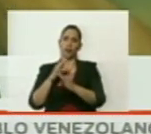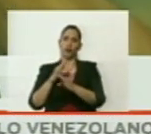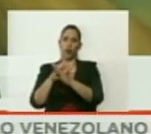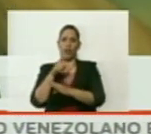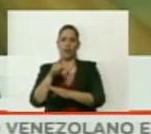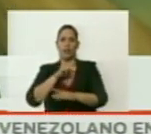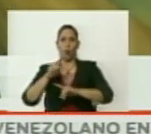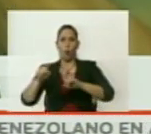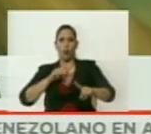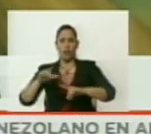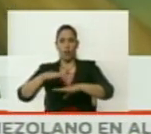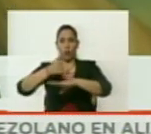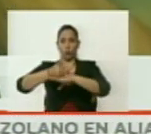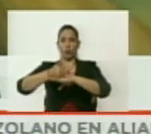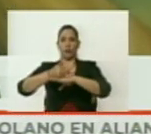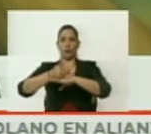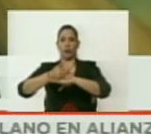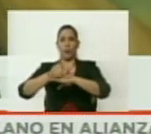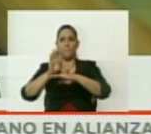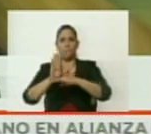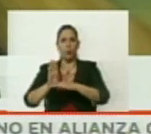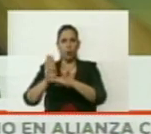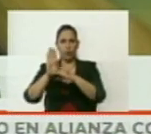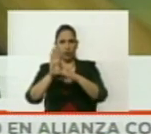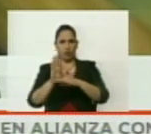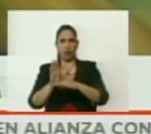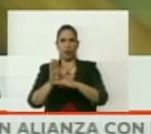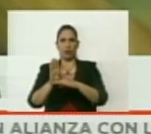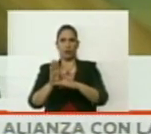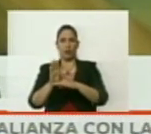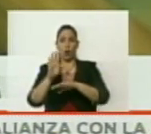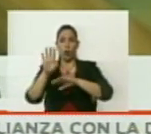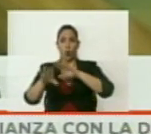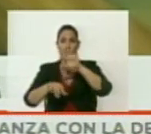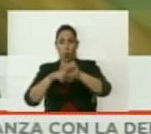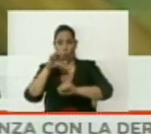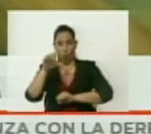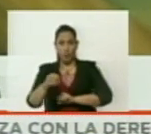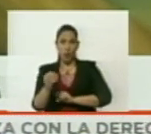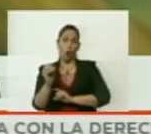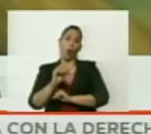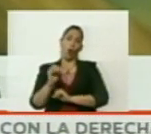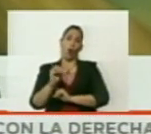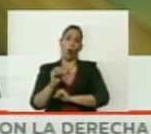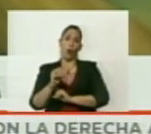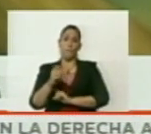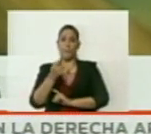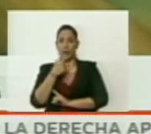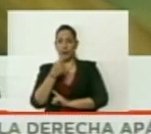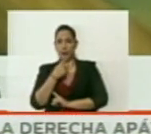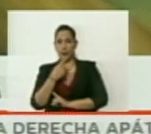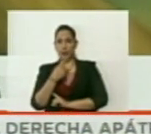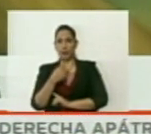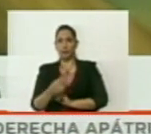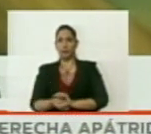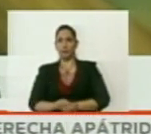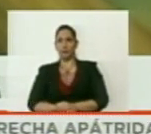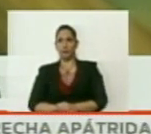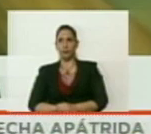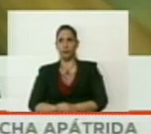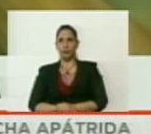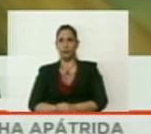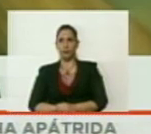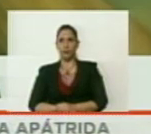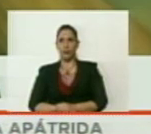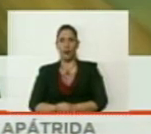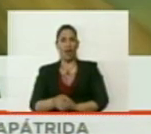órdenes ejecutivas protegen las compras, las procuras de medicinas, de medicamentos. Es